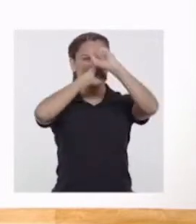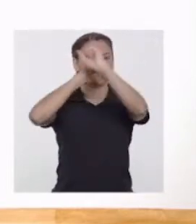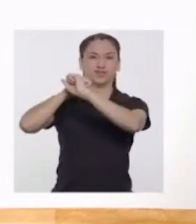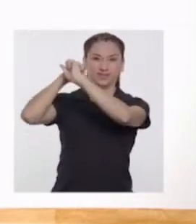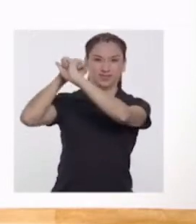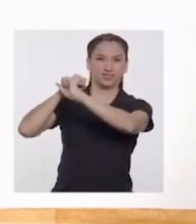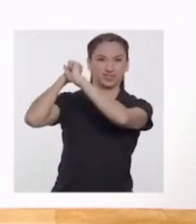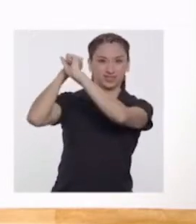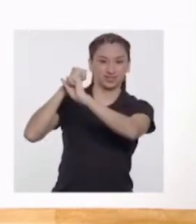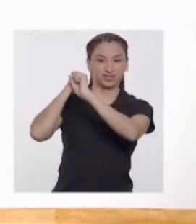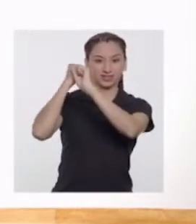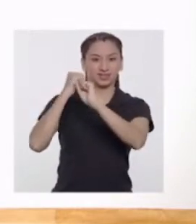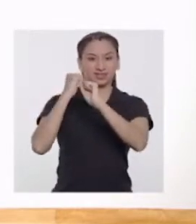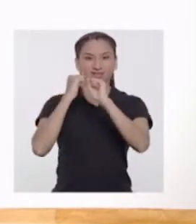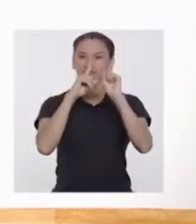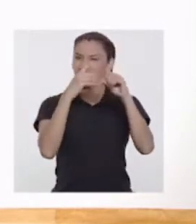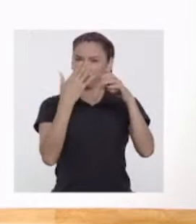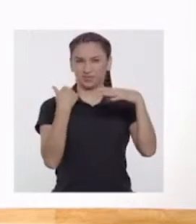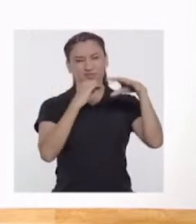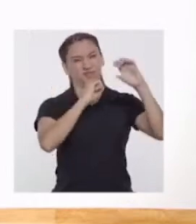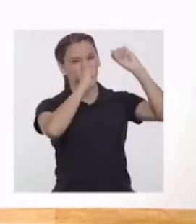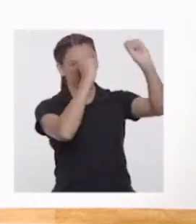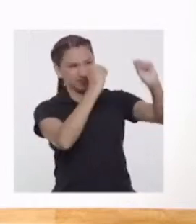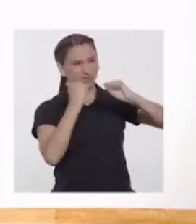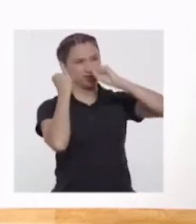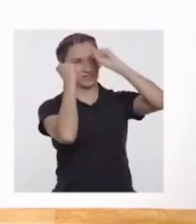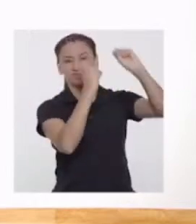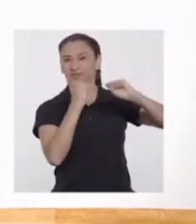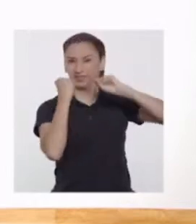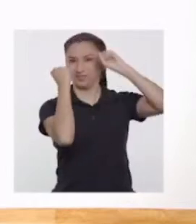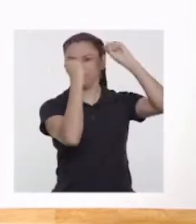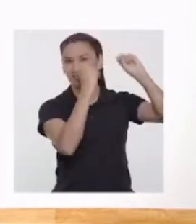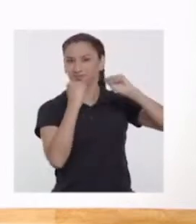una sola. ¿Ah? ¡Con más fuerza!